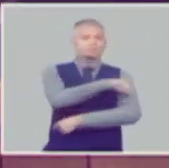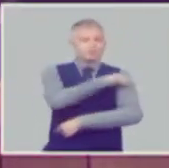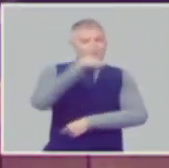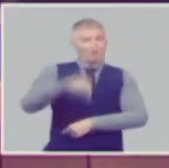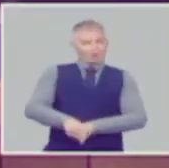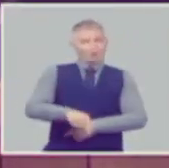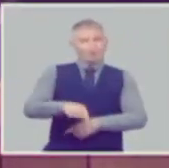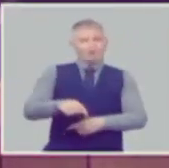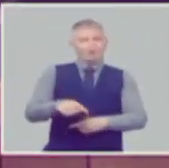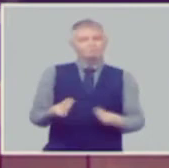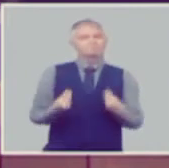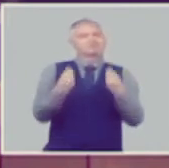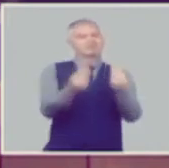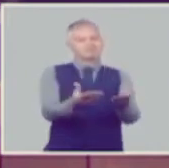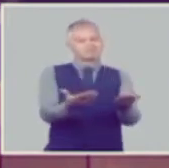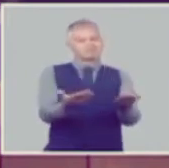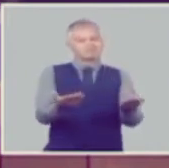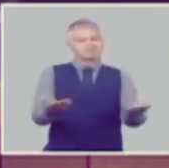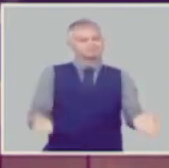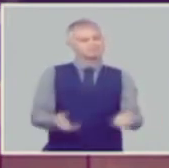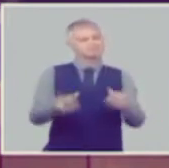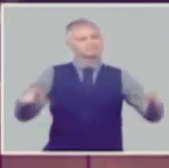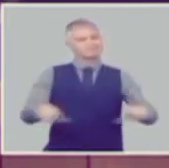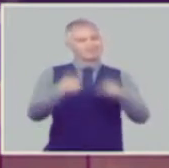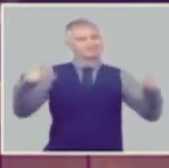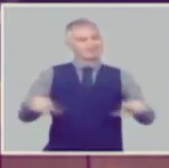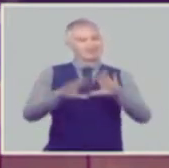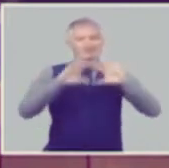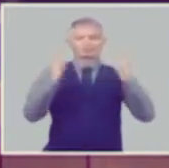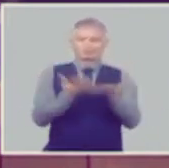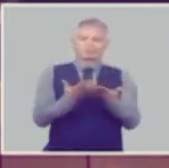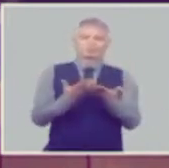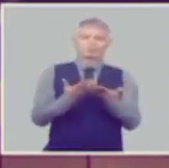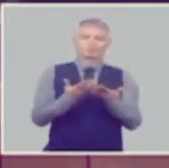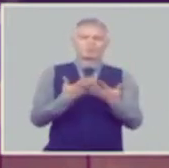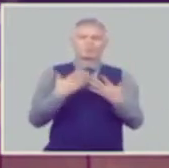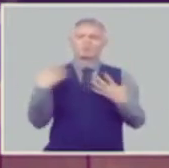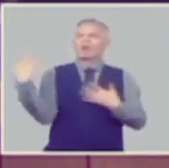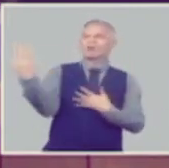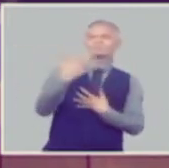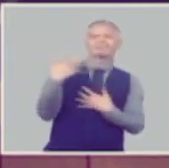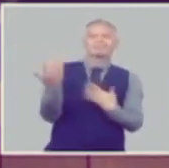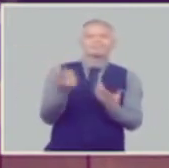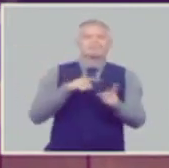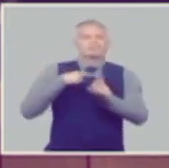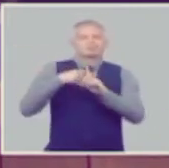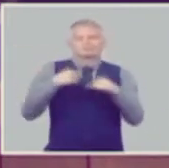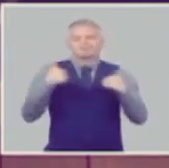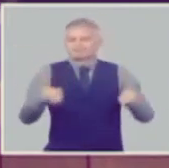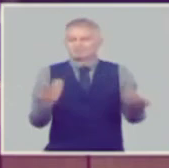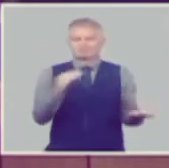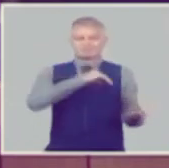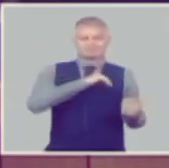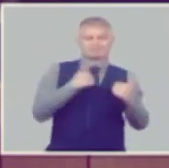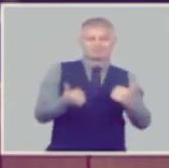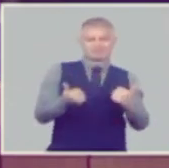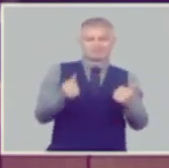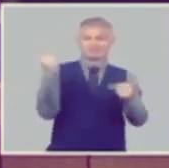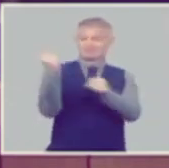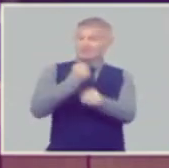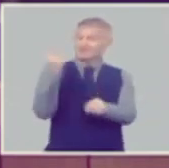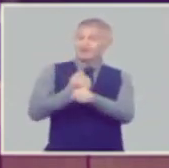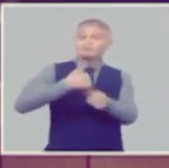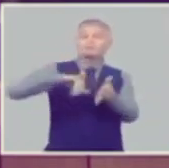celebrar sus avances y su resistencia en el mejor de los ambientes posibles. Trabajemos social integralmente en proyectos con